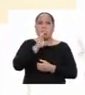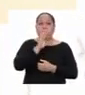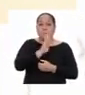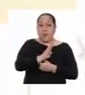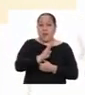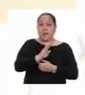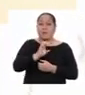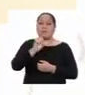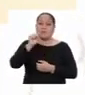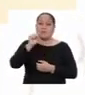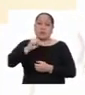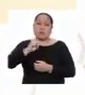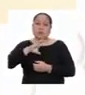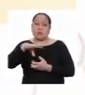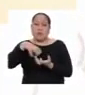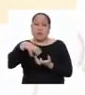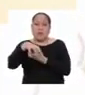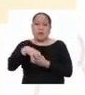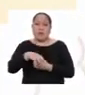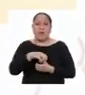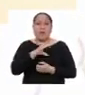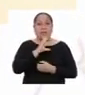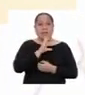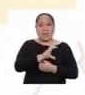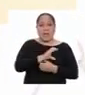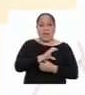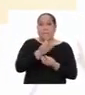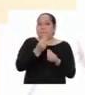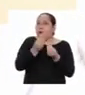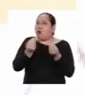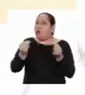C, muy variada.